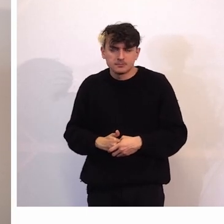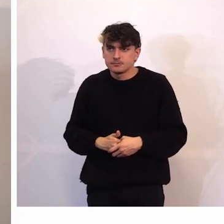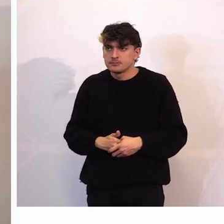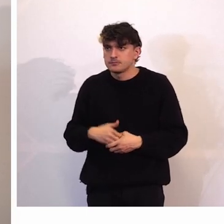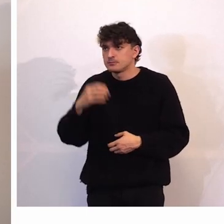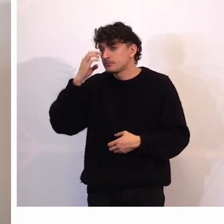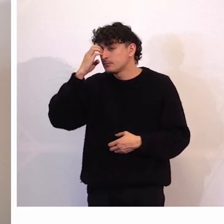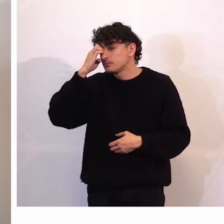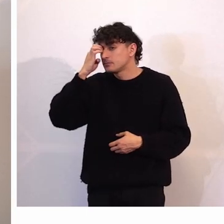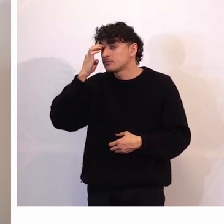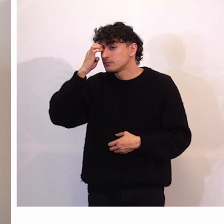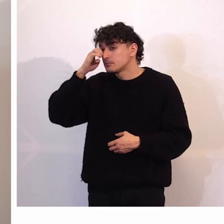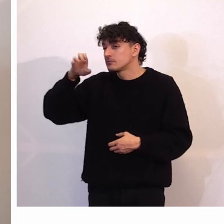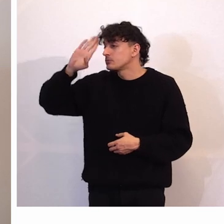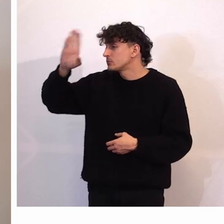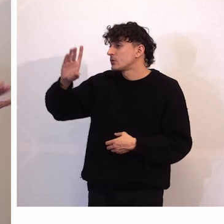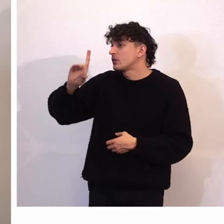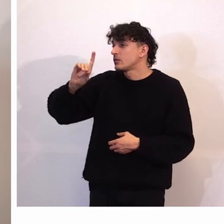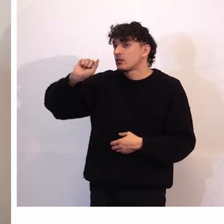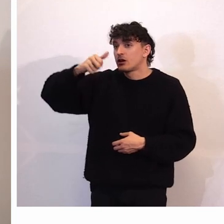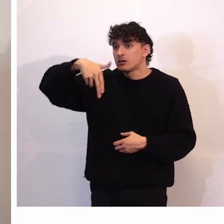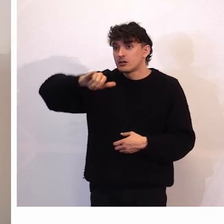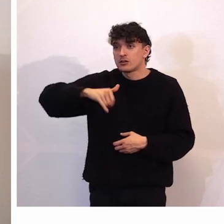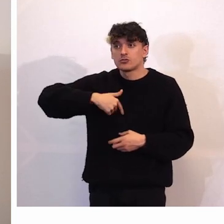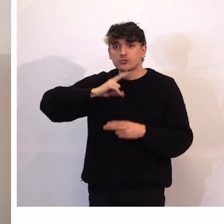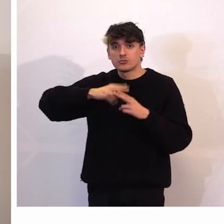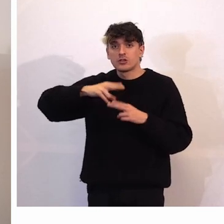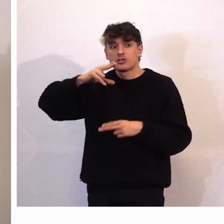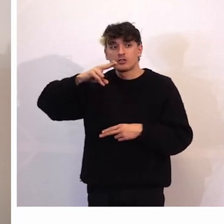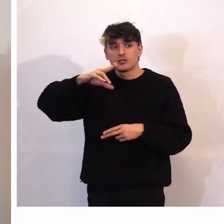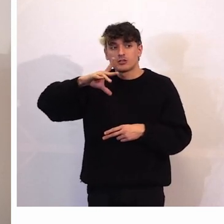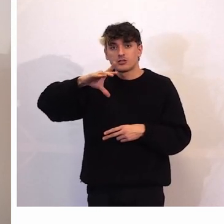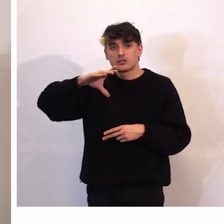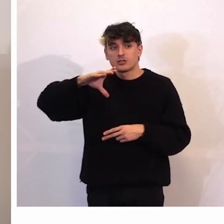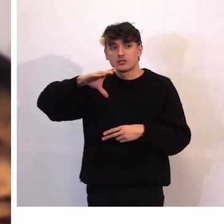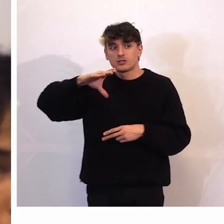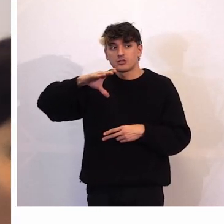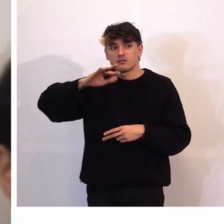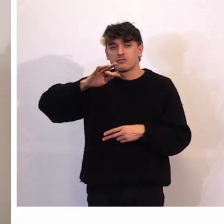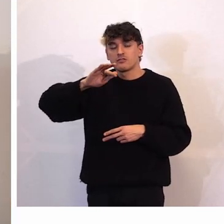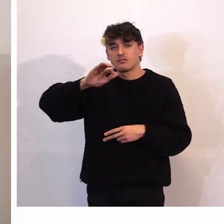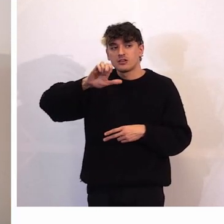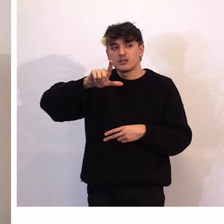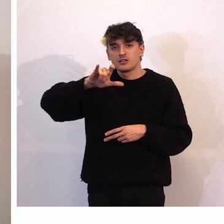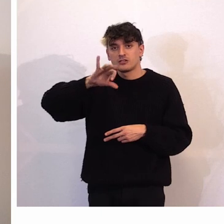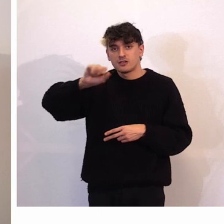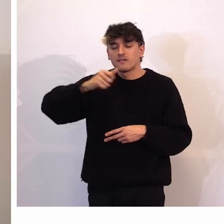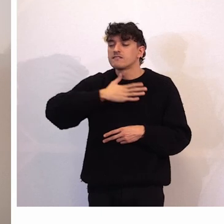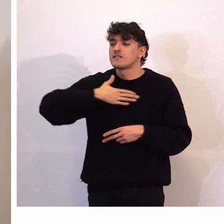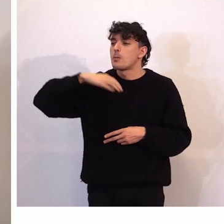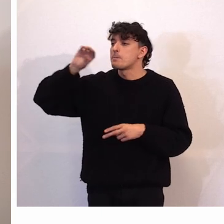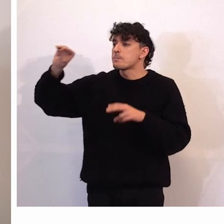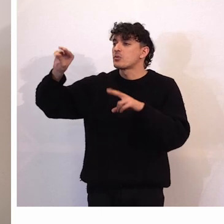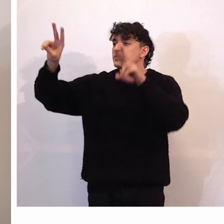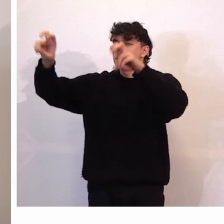Hola, Dani. Soy Felicia. Me gustaría preguntarte sobre Argentina.